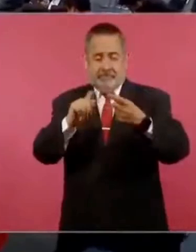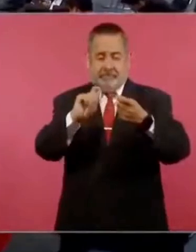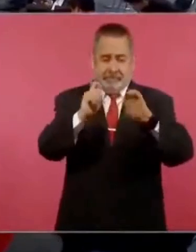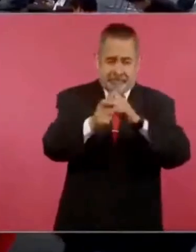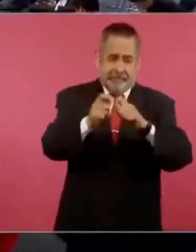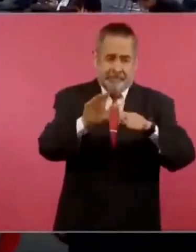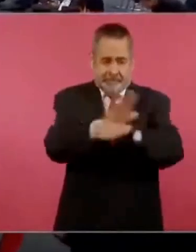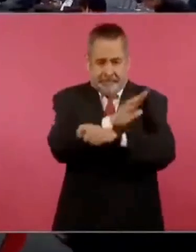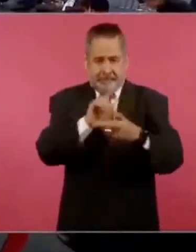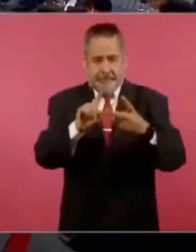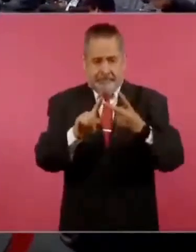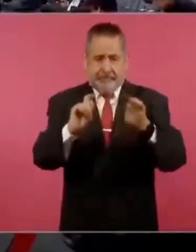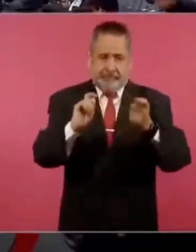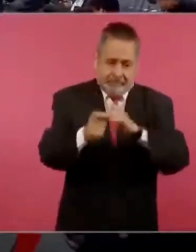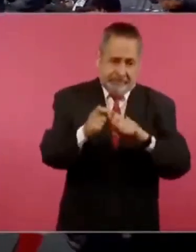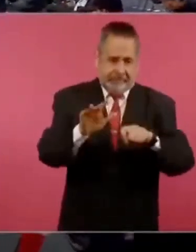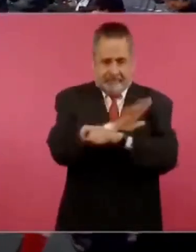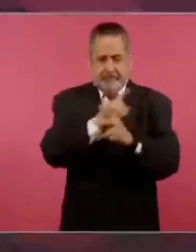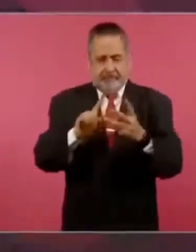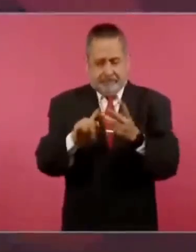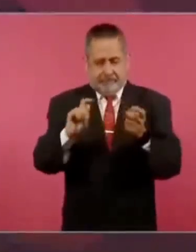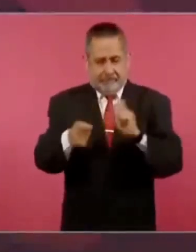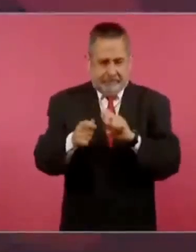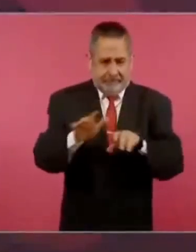fueron en vano,